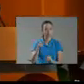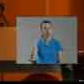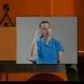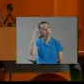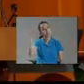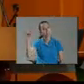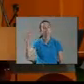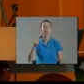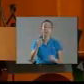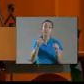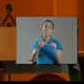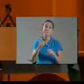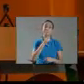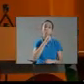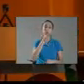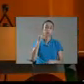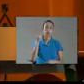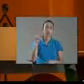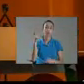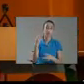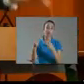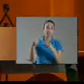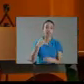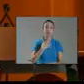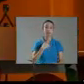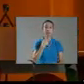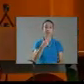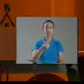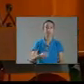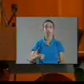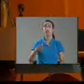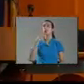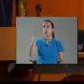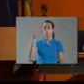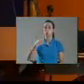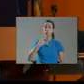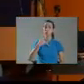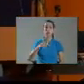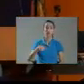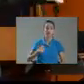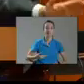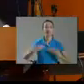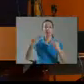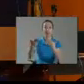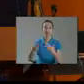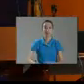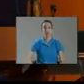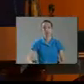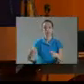No. La serpiente era astuta. Así que no, de ningún árbol pueden comer.